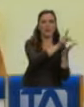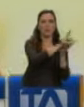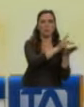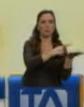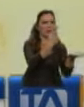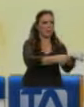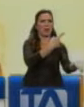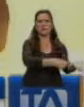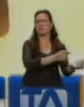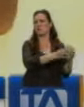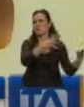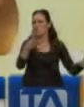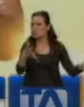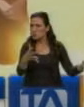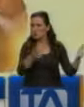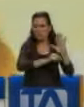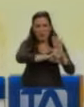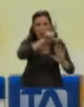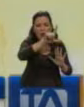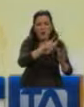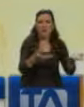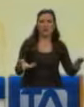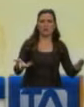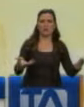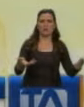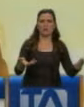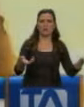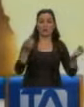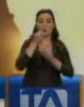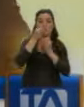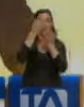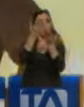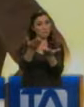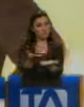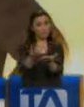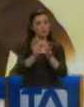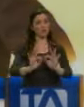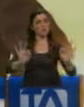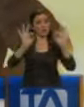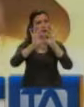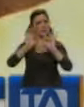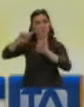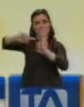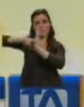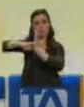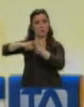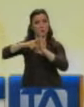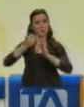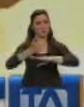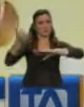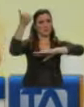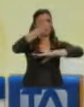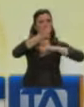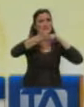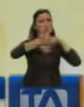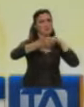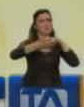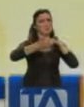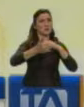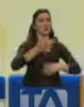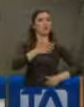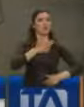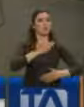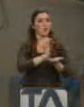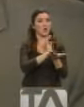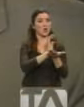más, ratificado por un informe vinculante del procurador del Estado, pedido por el propio